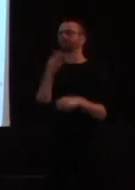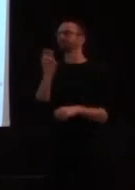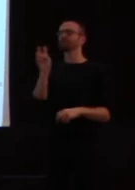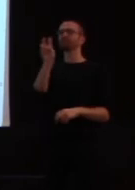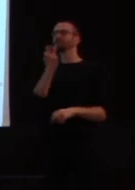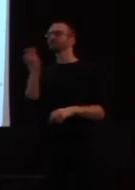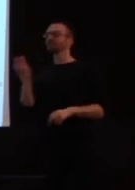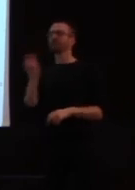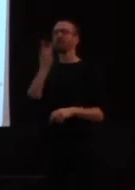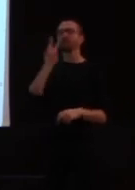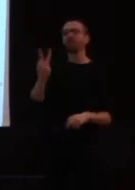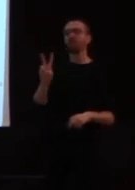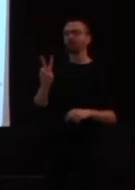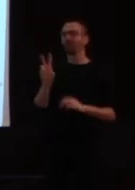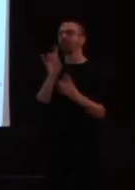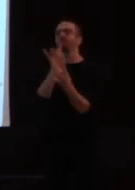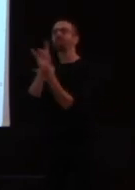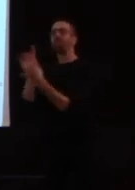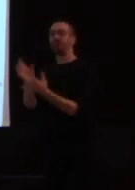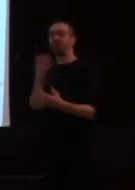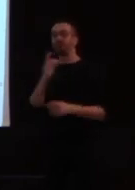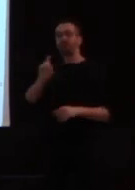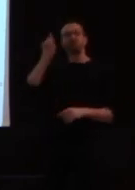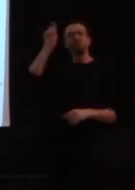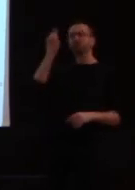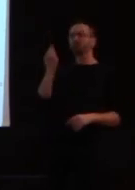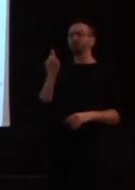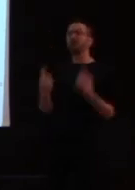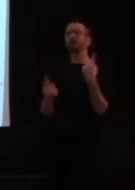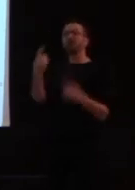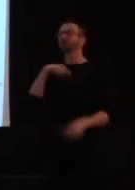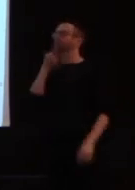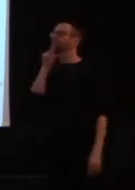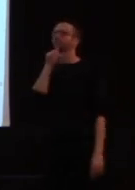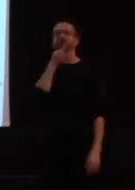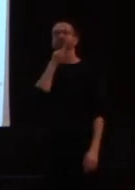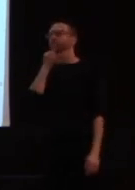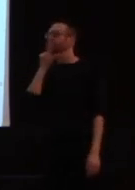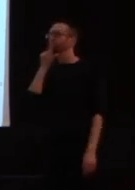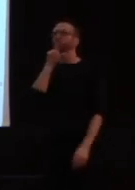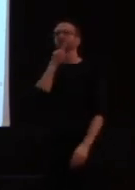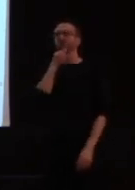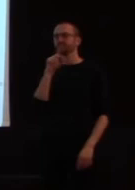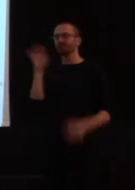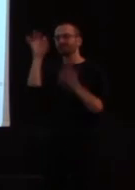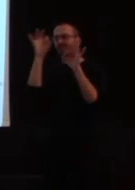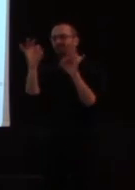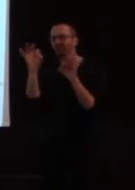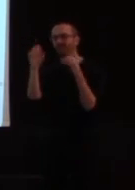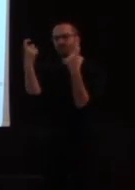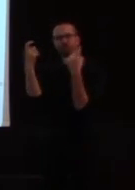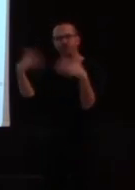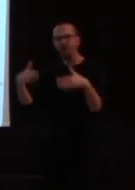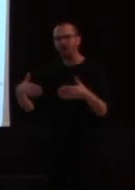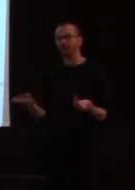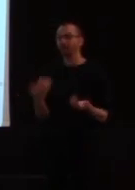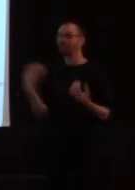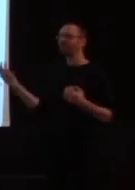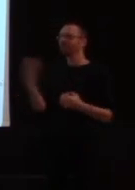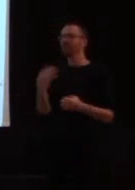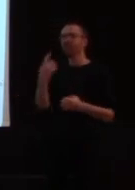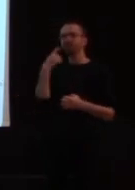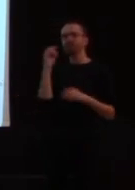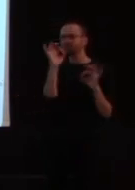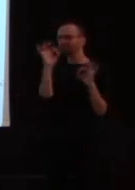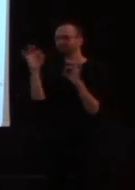¿Entendéis? Al inverso. Yo creo que es muy importante, pam, estar pendiente de cada uno de ellos. ¿Cómo? Si lo